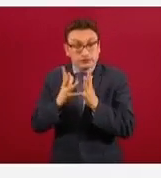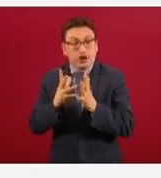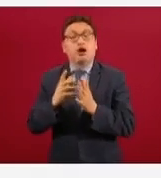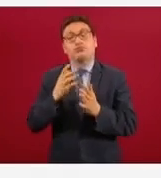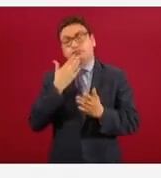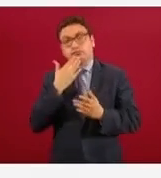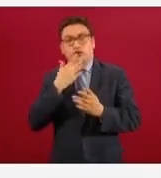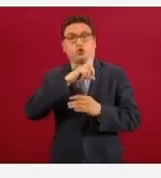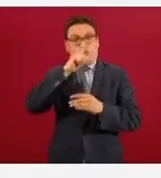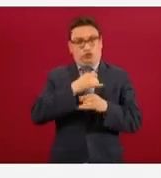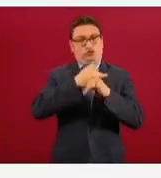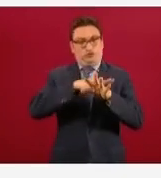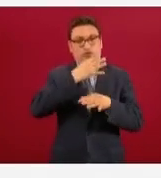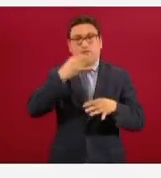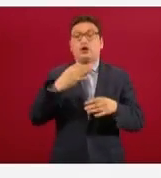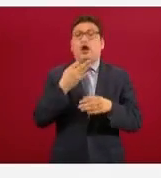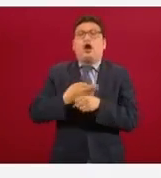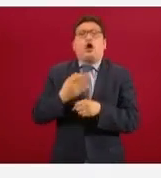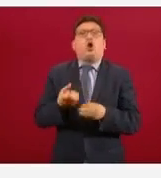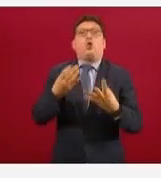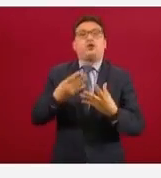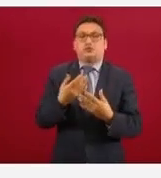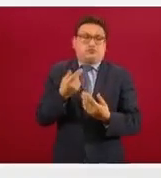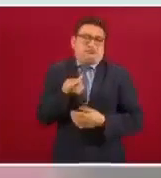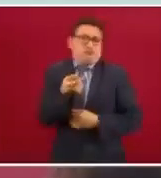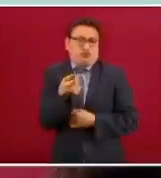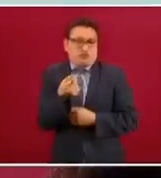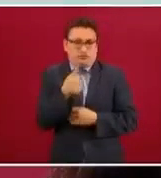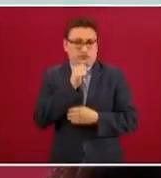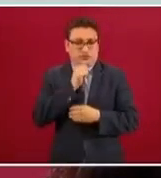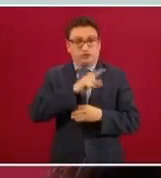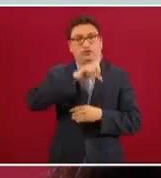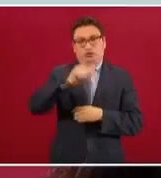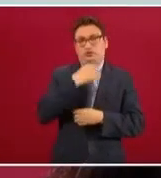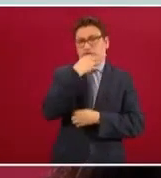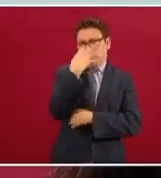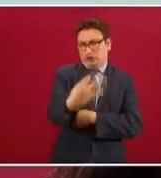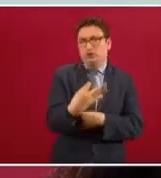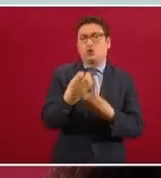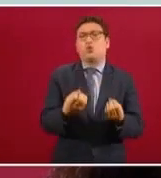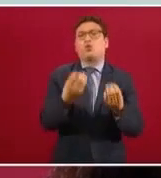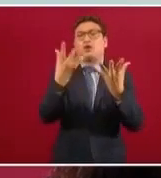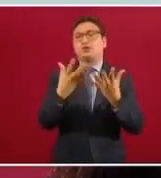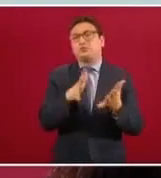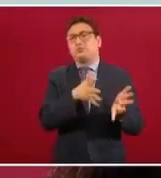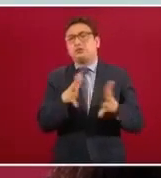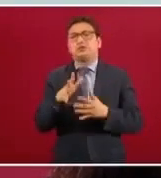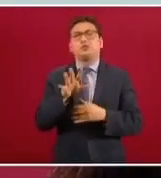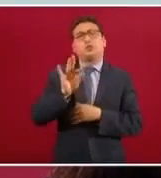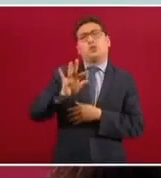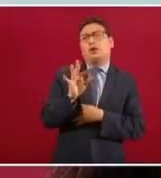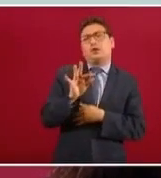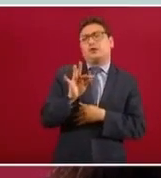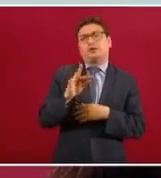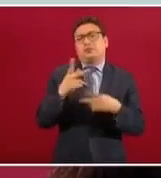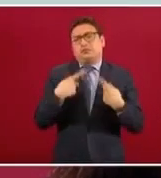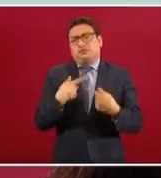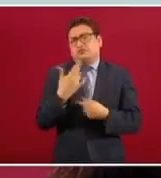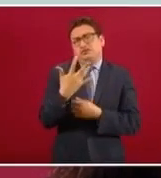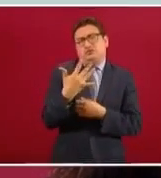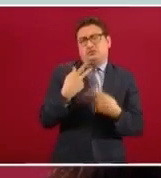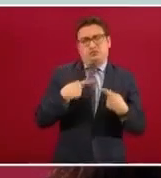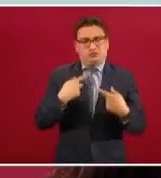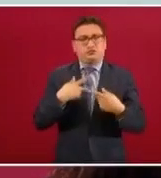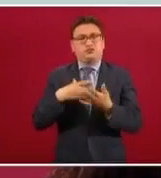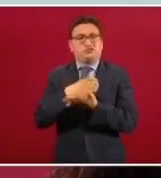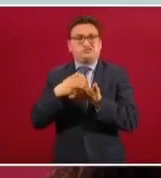no tiene caso porque es un número todavía muy pequeñito, pero conforme es apenas unos 40 o 50 casos, pero